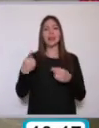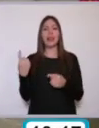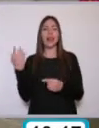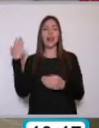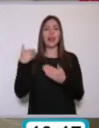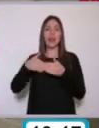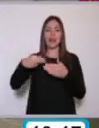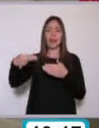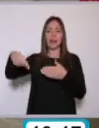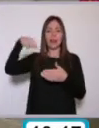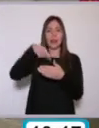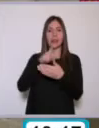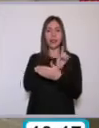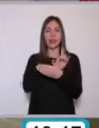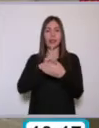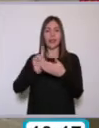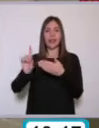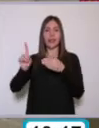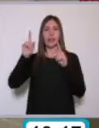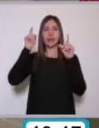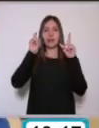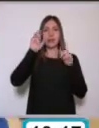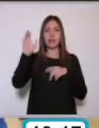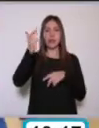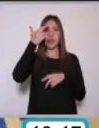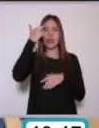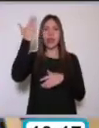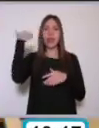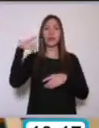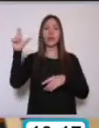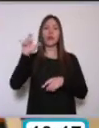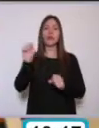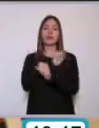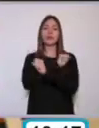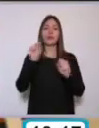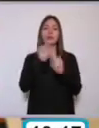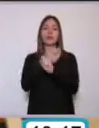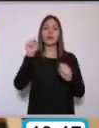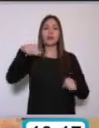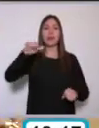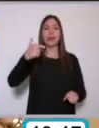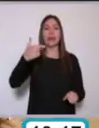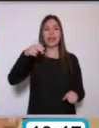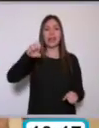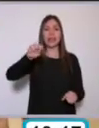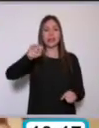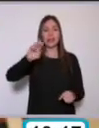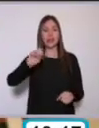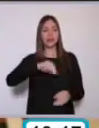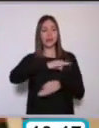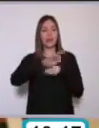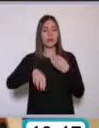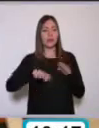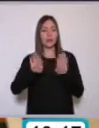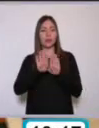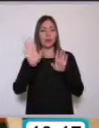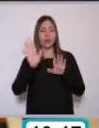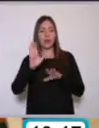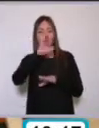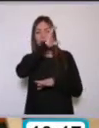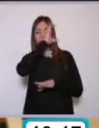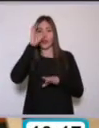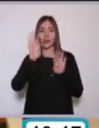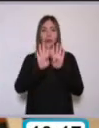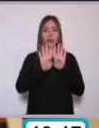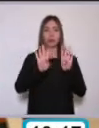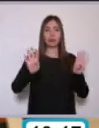ármense, sacan el magnesio, recordemos las explosiones estas del magnesio, ¿no? Sí. Entonces sacan el magnesio y están así como las fotos, ¿no? Porque ya es que hay una que